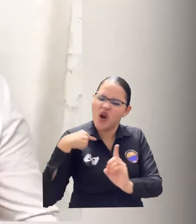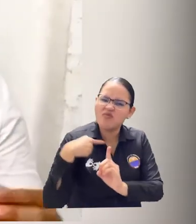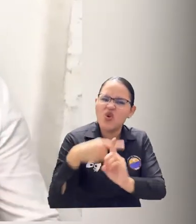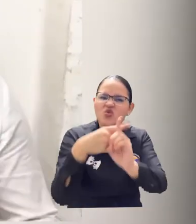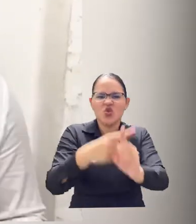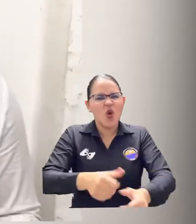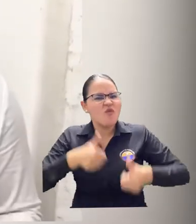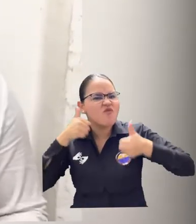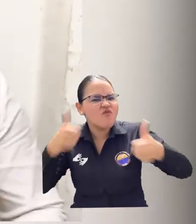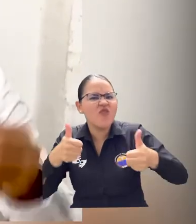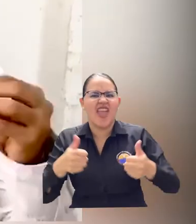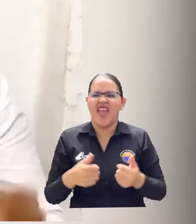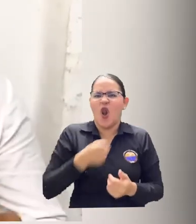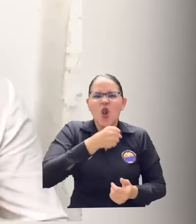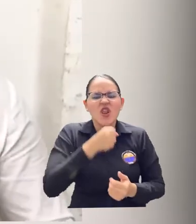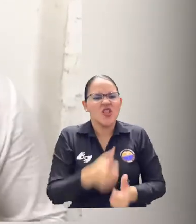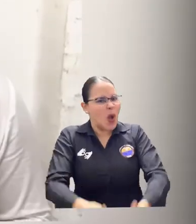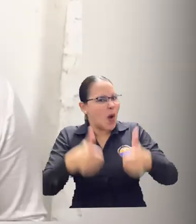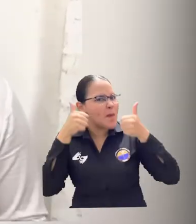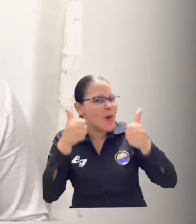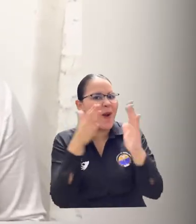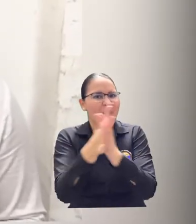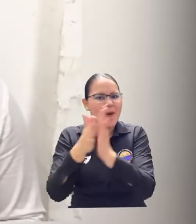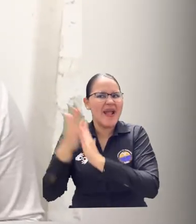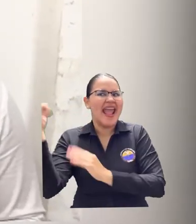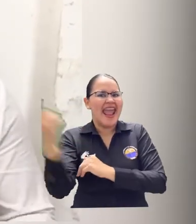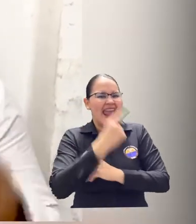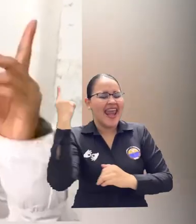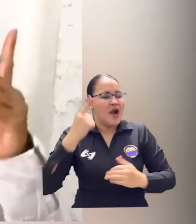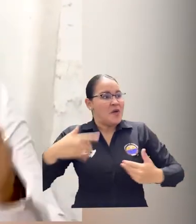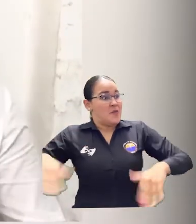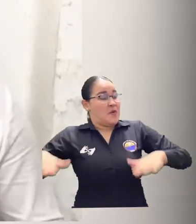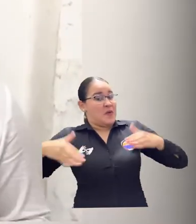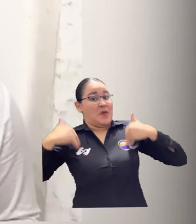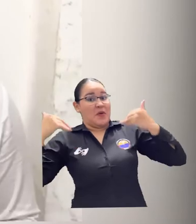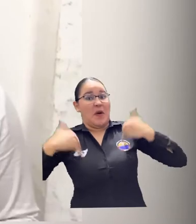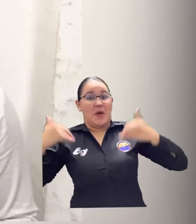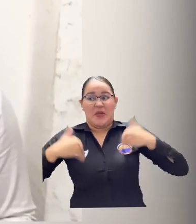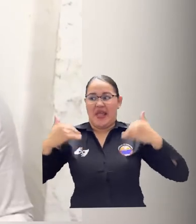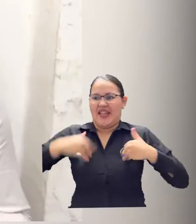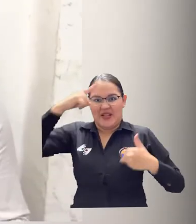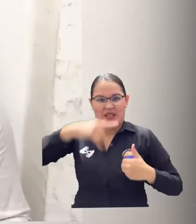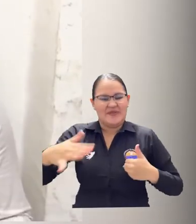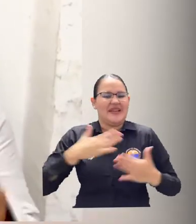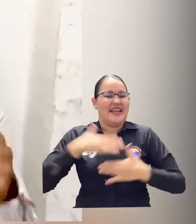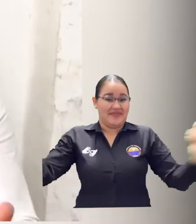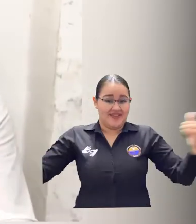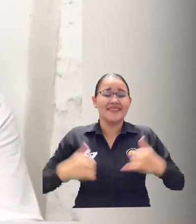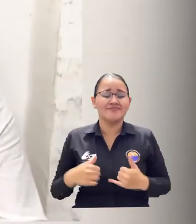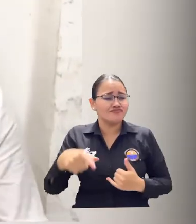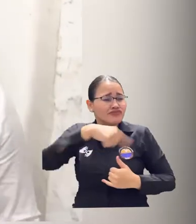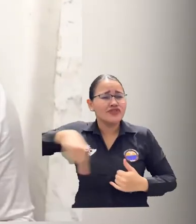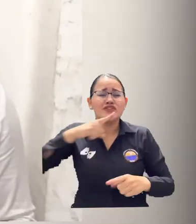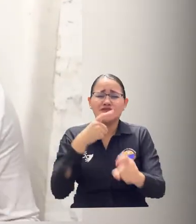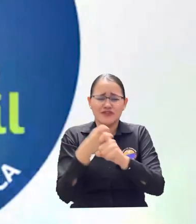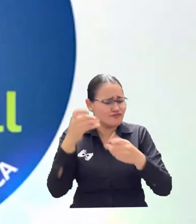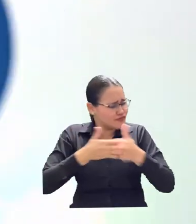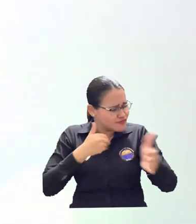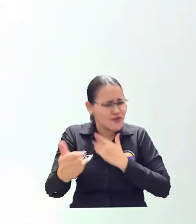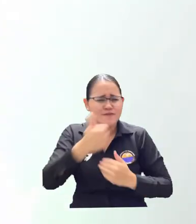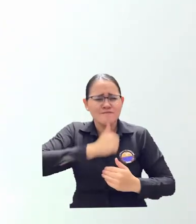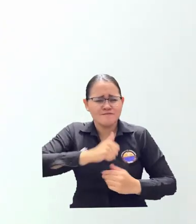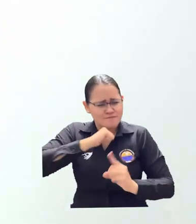cada día podamos producir nuevas alegrías para nuestra ciudad. Aún en medio de la dificultad, seguimos siendo resilientes.